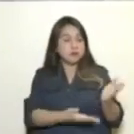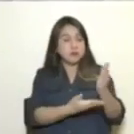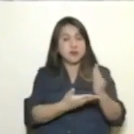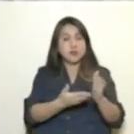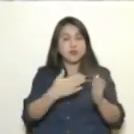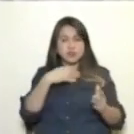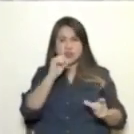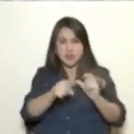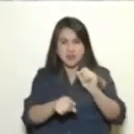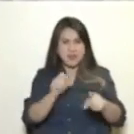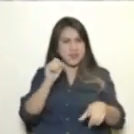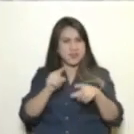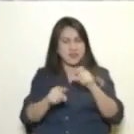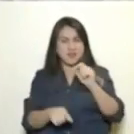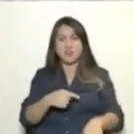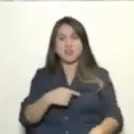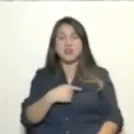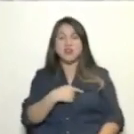yo defiendo a China,